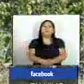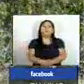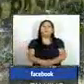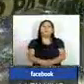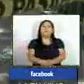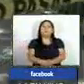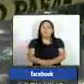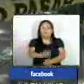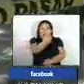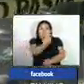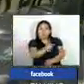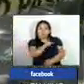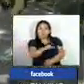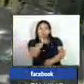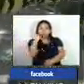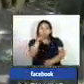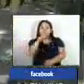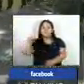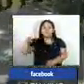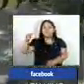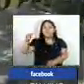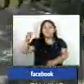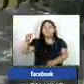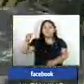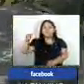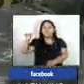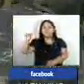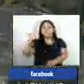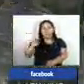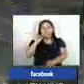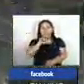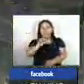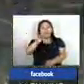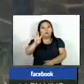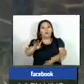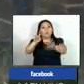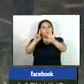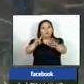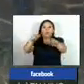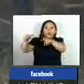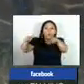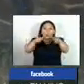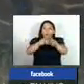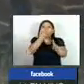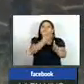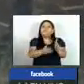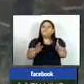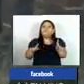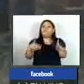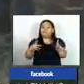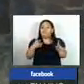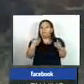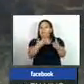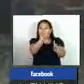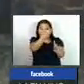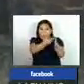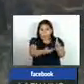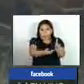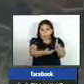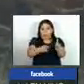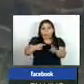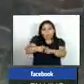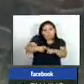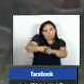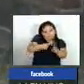La víctima respondía al nombre de Oscar Armando Mejía Vigil de 46 años de edad y presentaba varias lesiones ocasionadas con